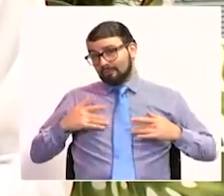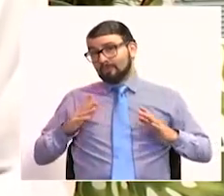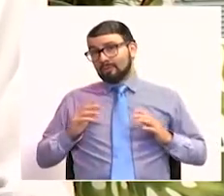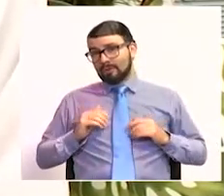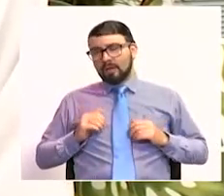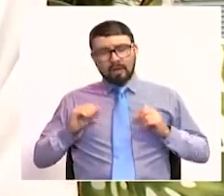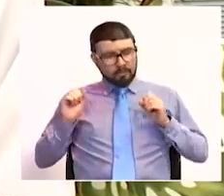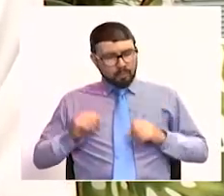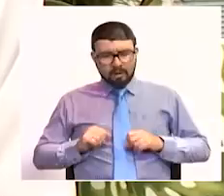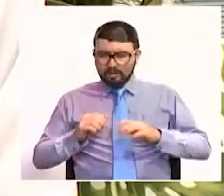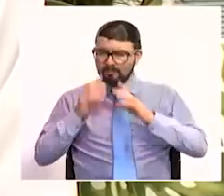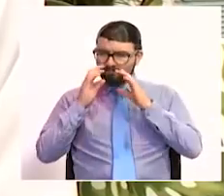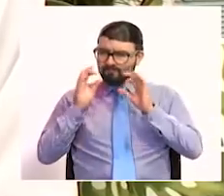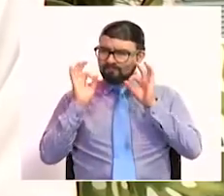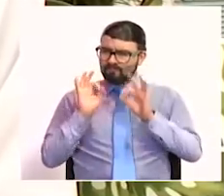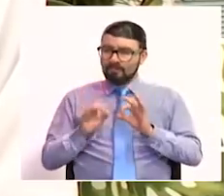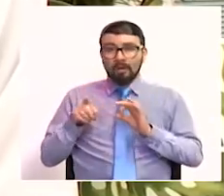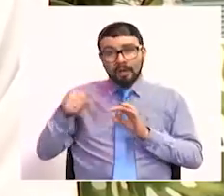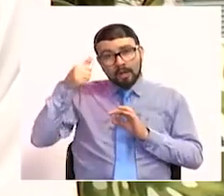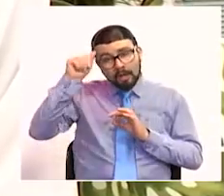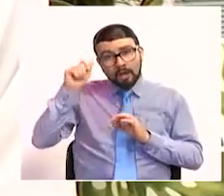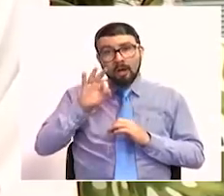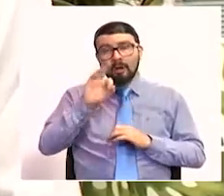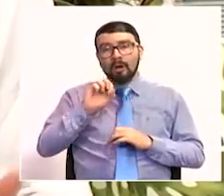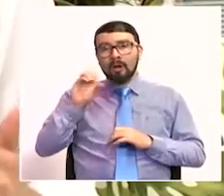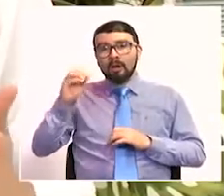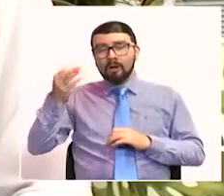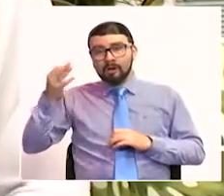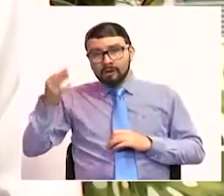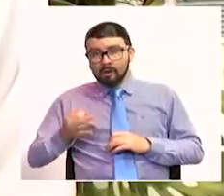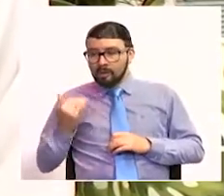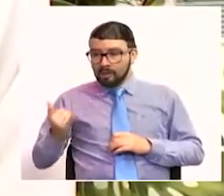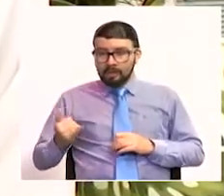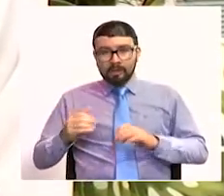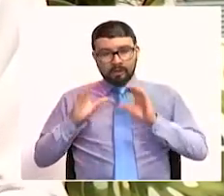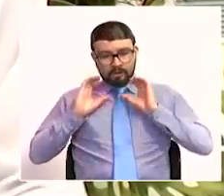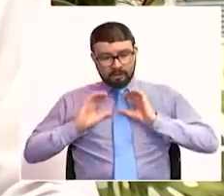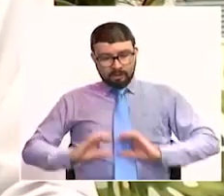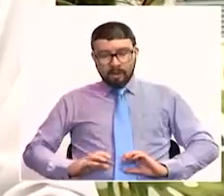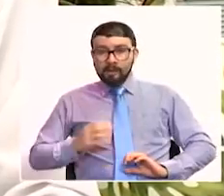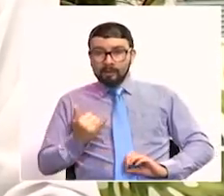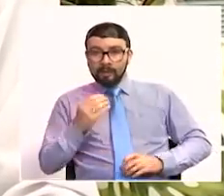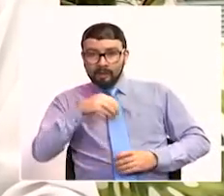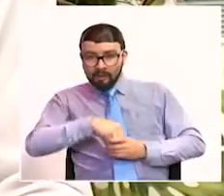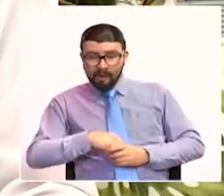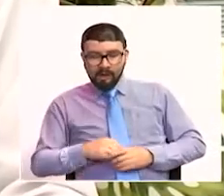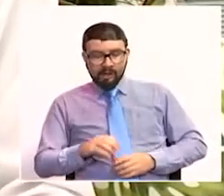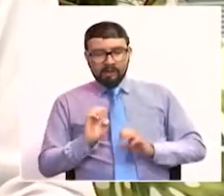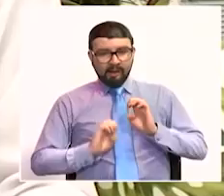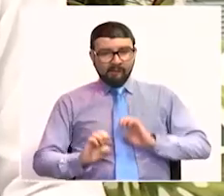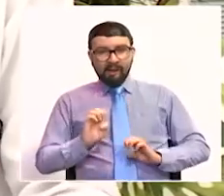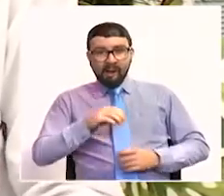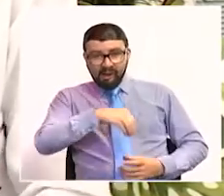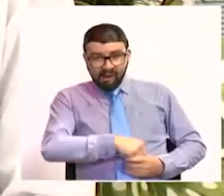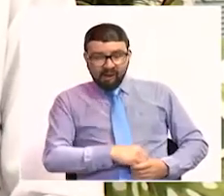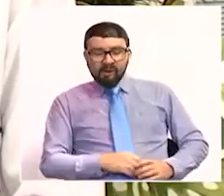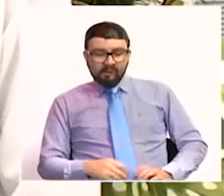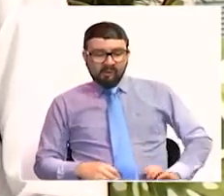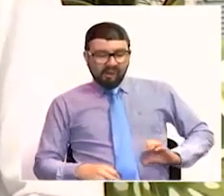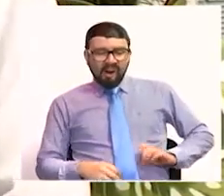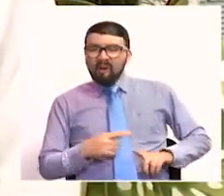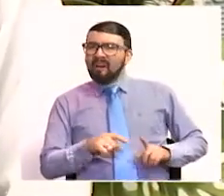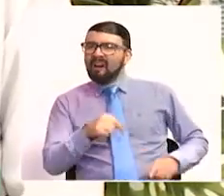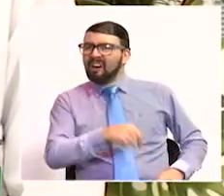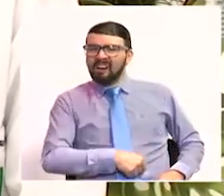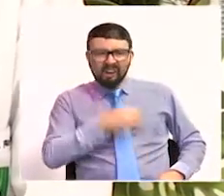en plenitud. Recuerden que el 80% del sistema inmunológico está en el colon, y si tenemos un colon intoxicado y lleno de toxinas,